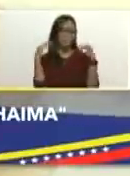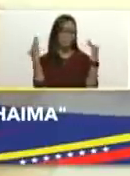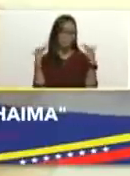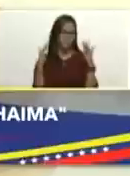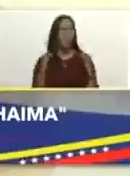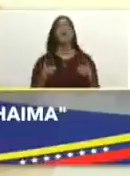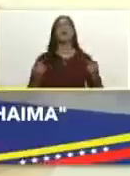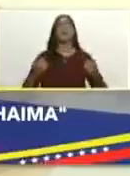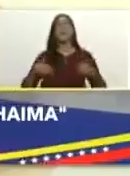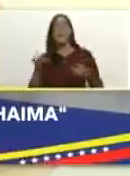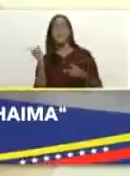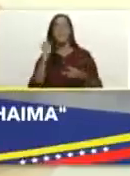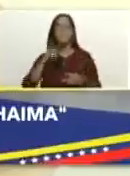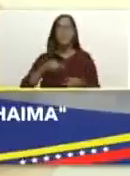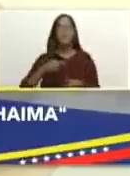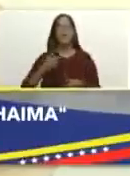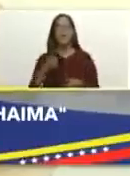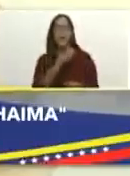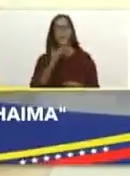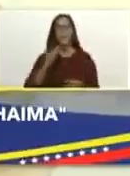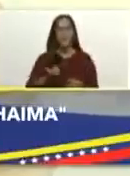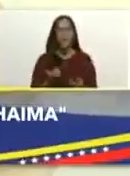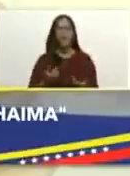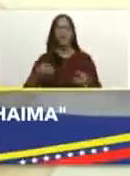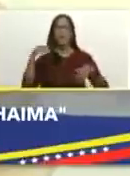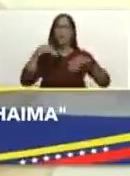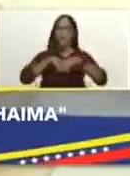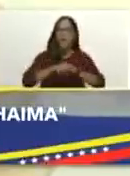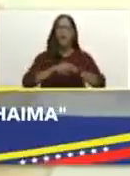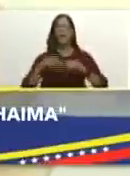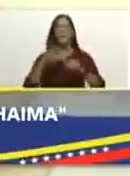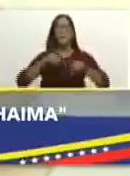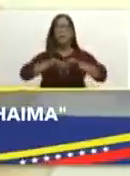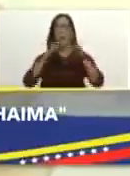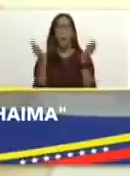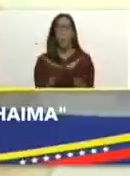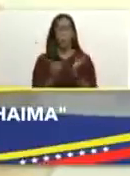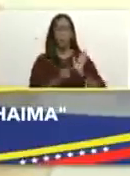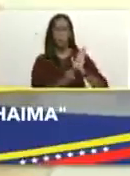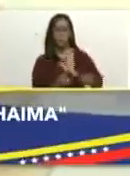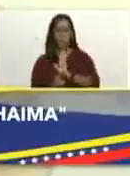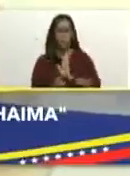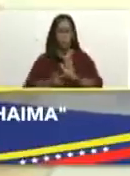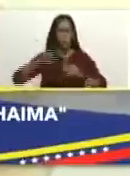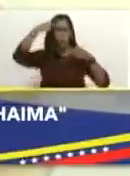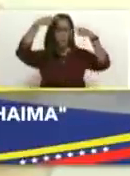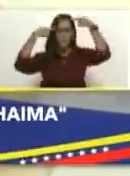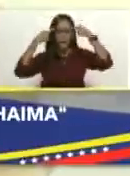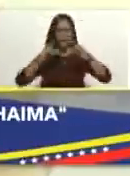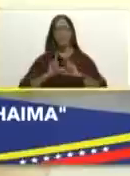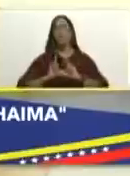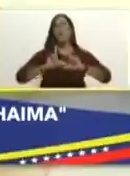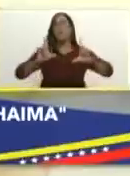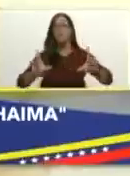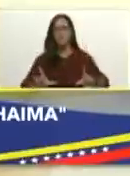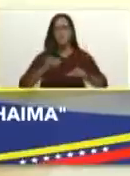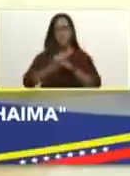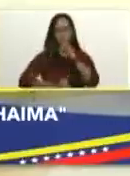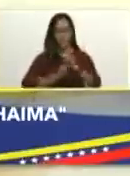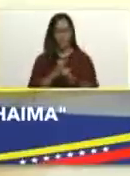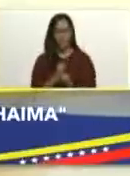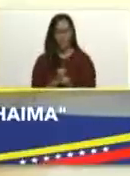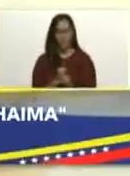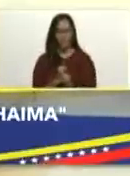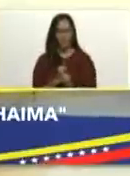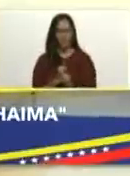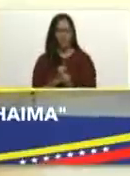Y además es la mayor reserva de petróleo del mundo. Eso lo demostró Chávez, lo certificó internacionalmente. Por